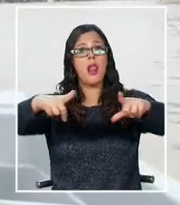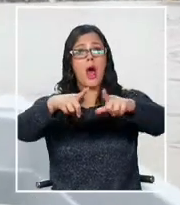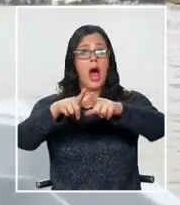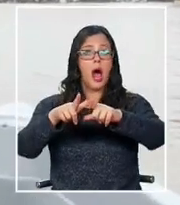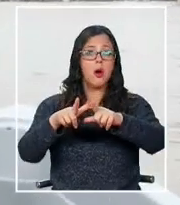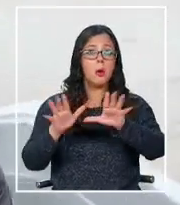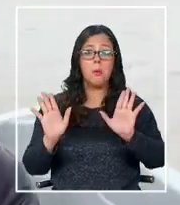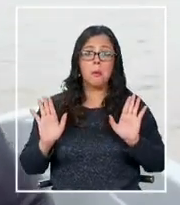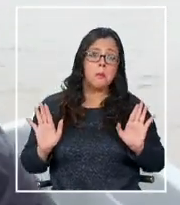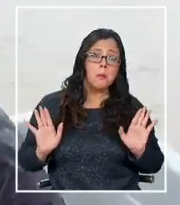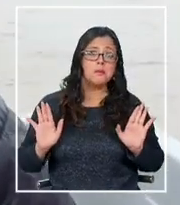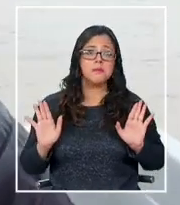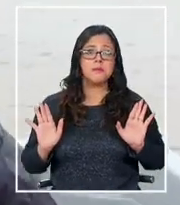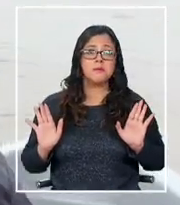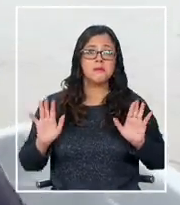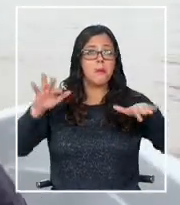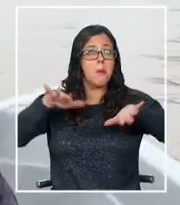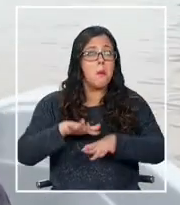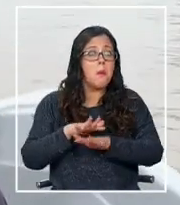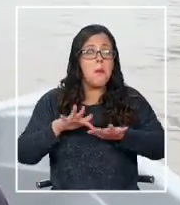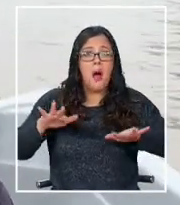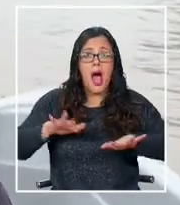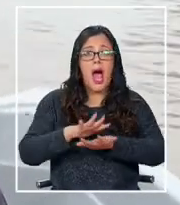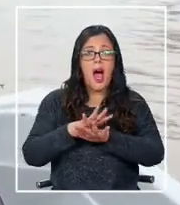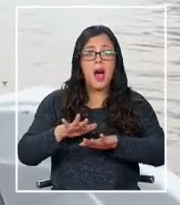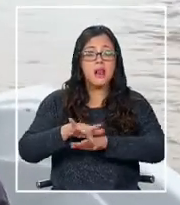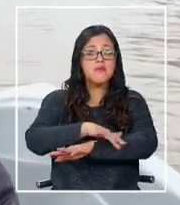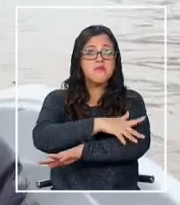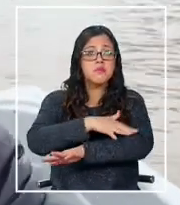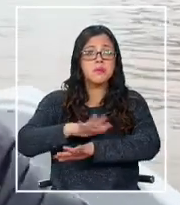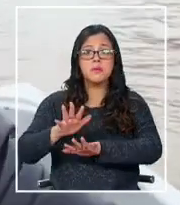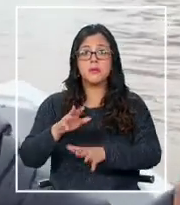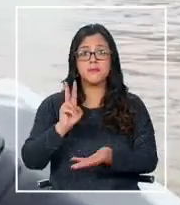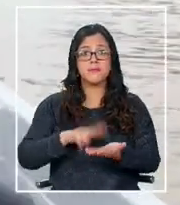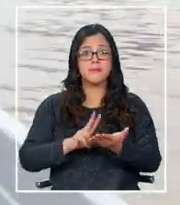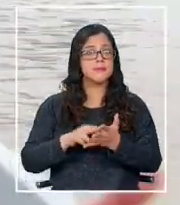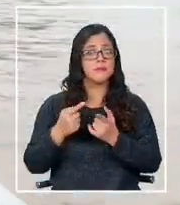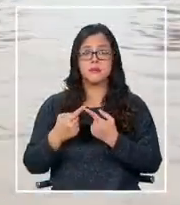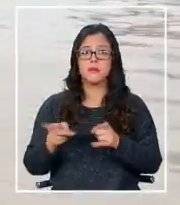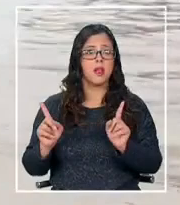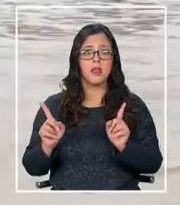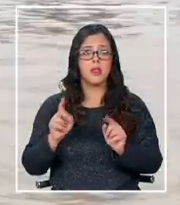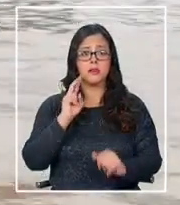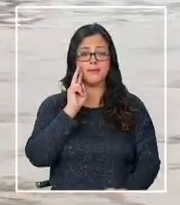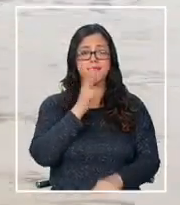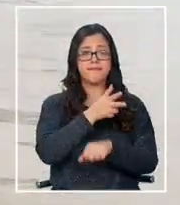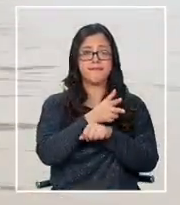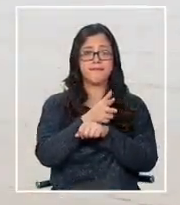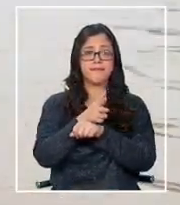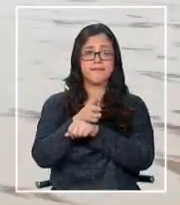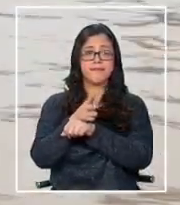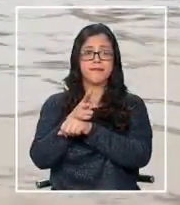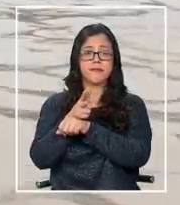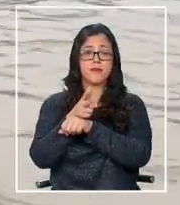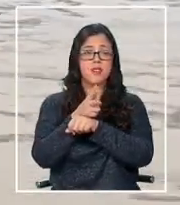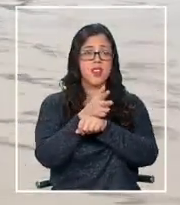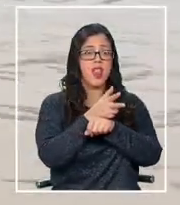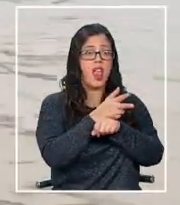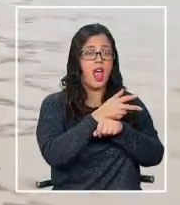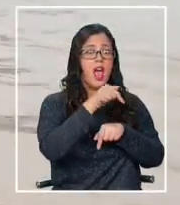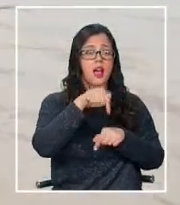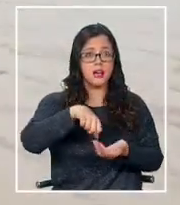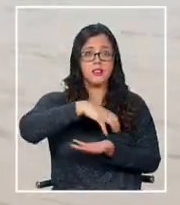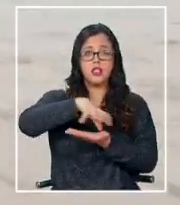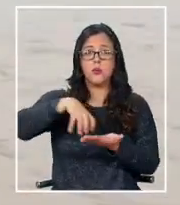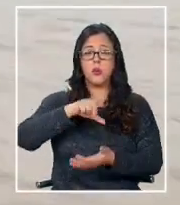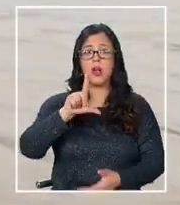una laguna, de un lago, de estar en alta mar, pero la realidad es otra. Vamos a mostrar imagen de lo que ha ocurrido acá en la comuna de Licantén, en la